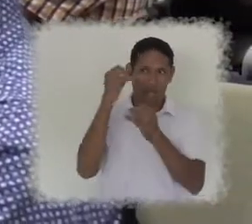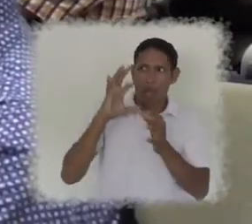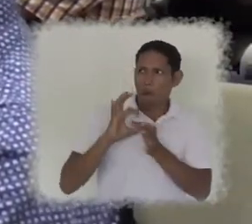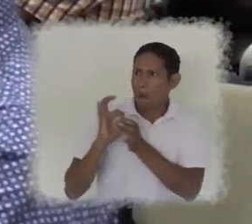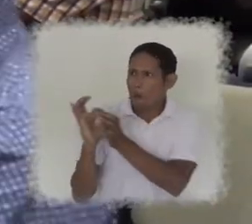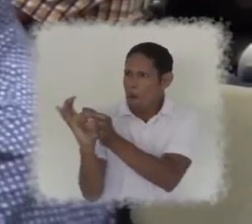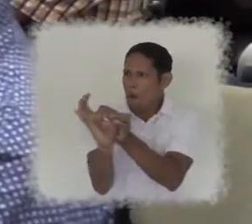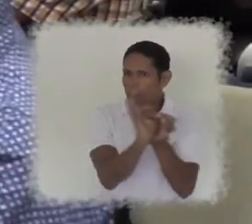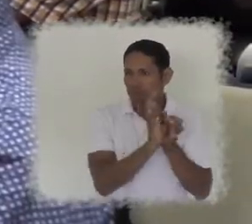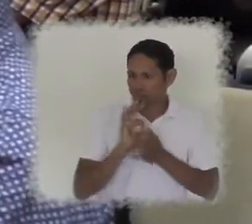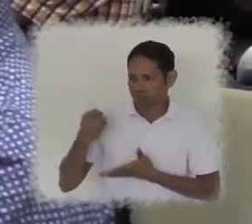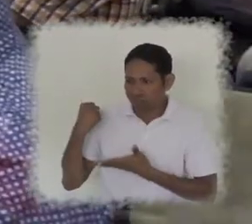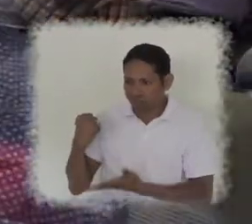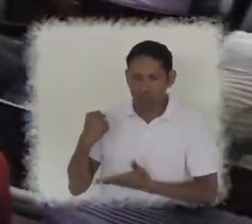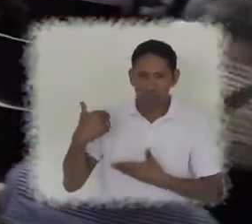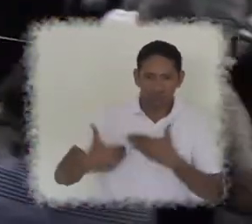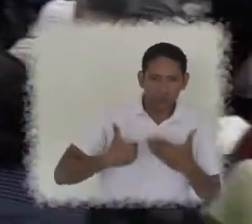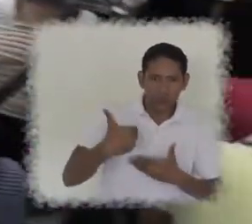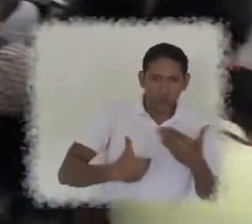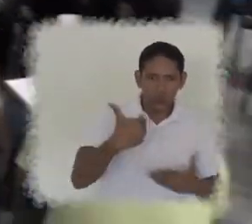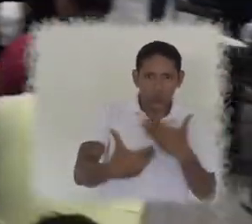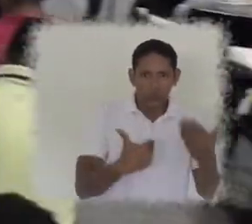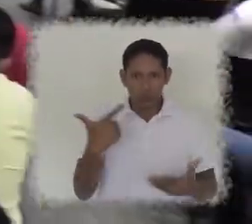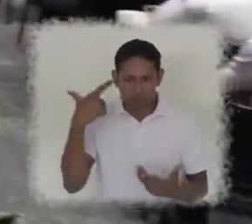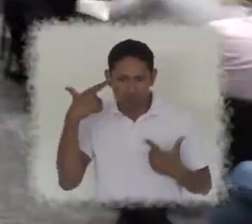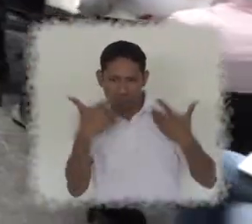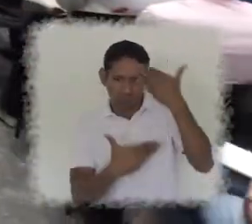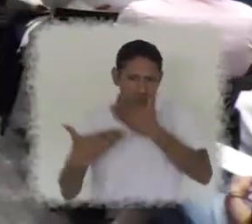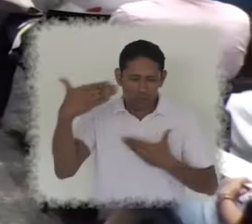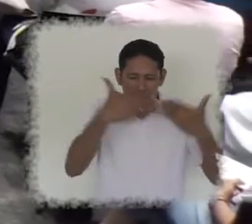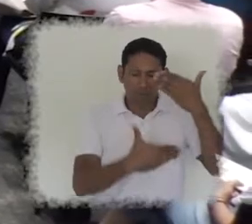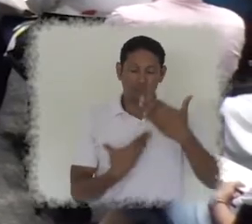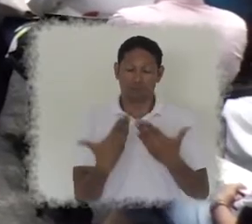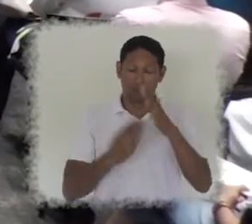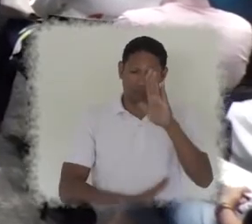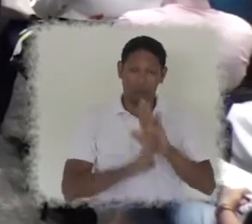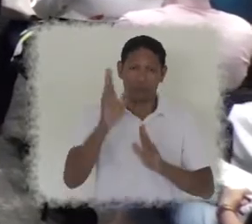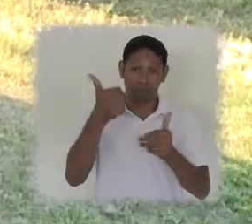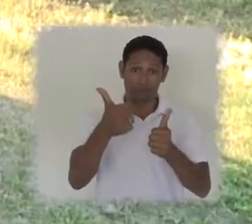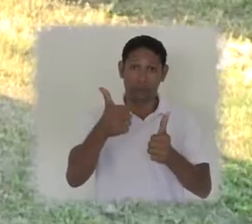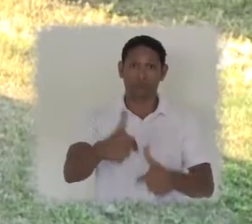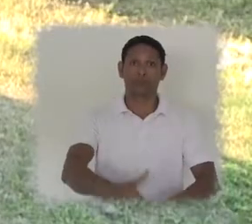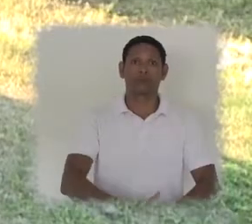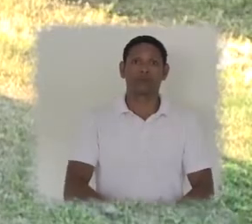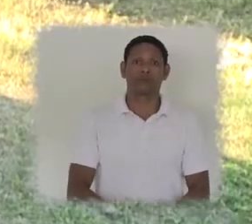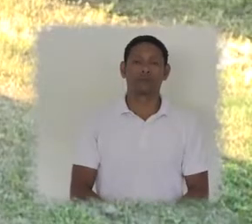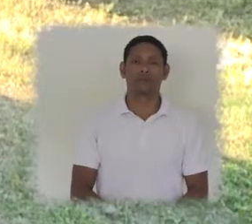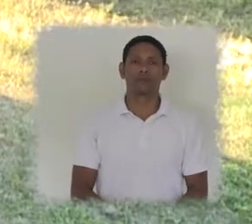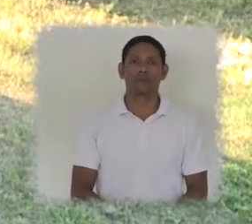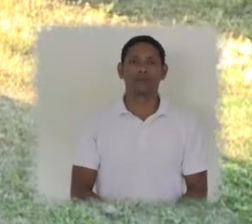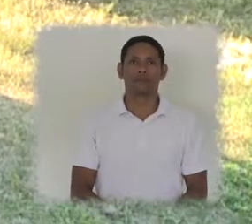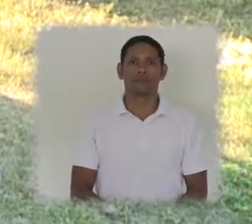no reembolsables, su eficiente gerencia y su consecuente evaluación.